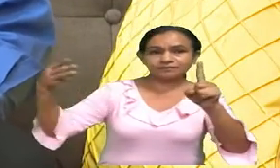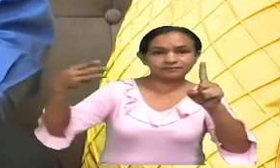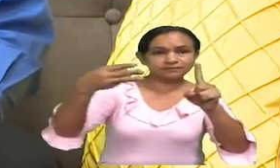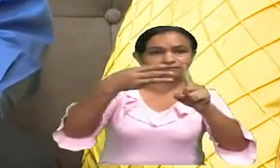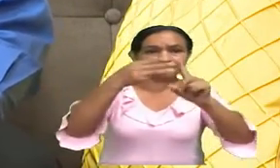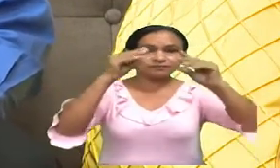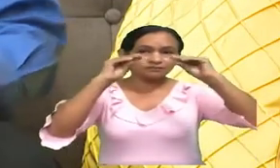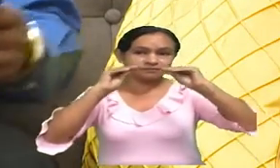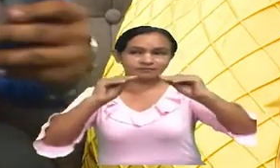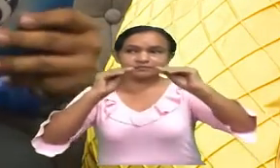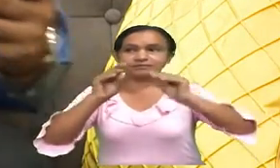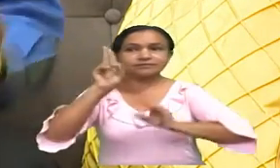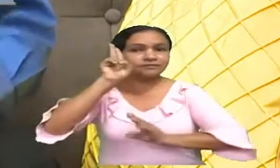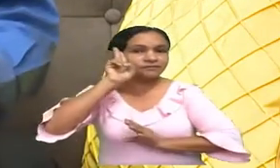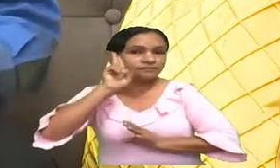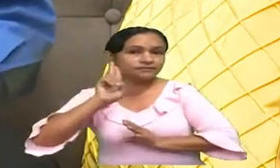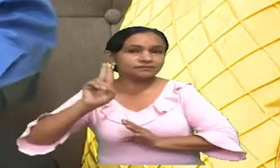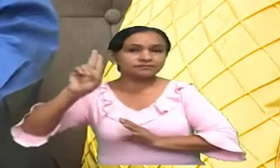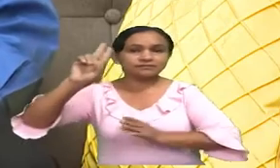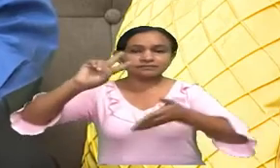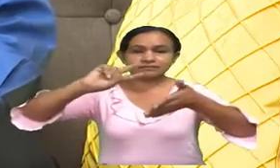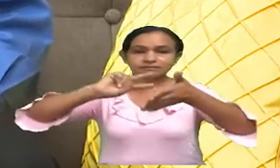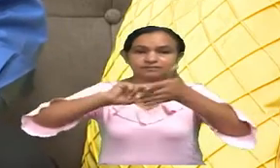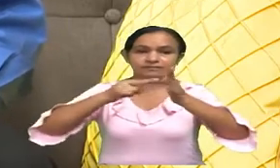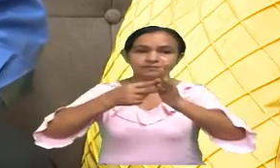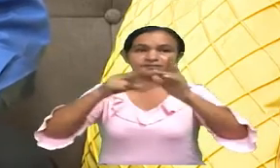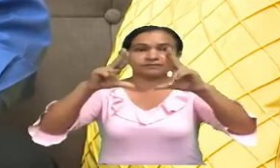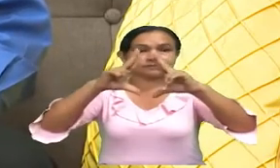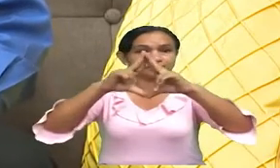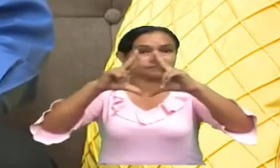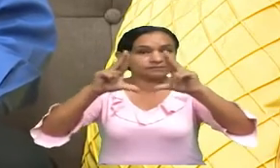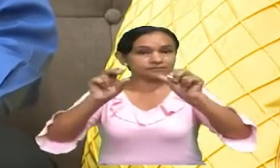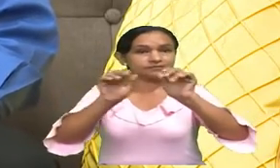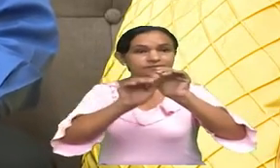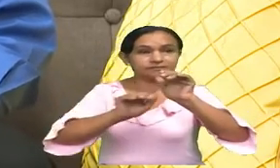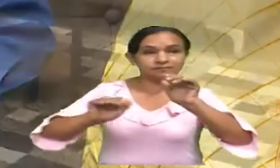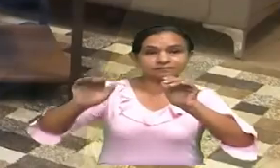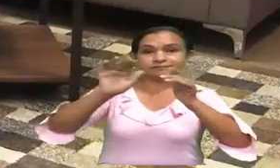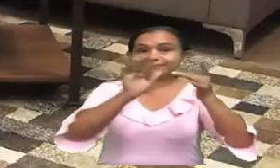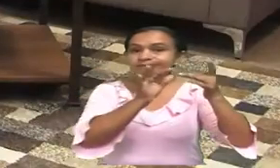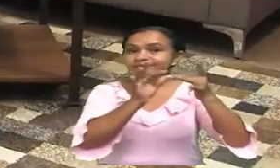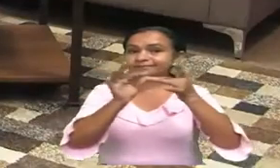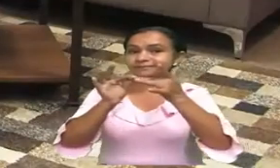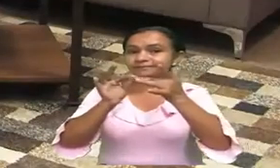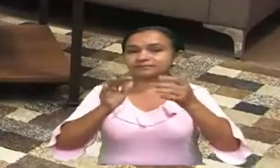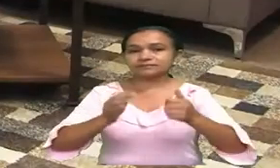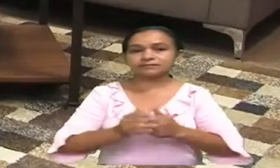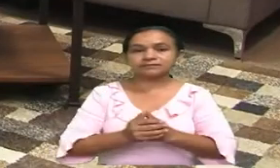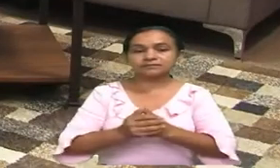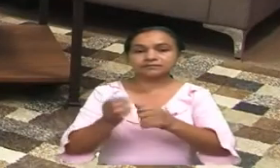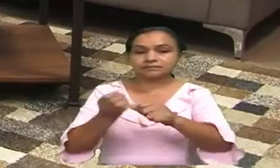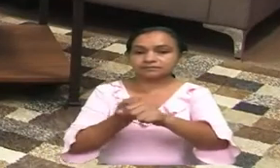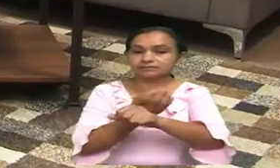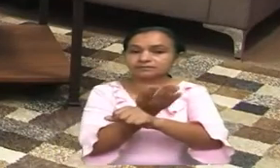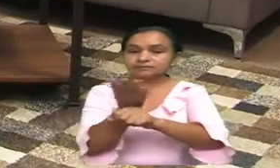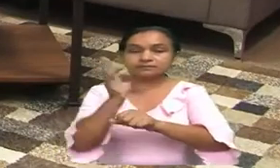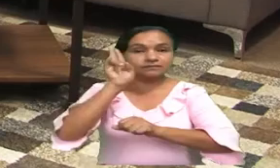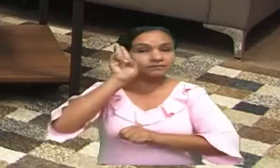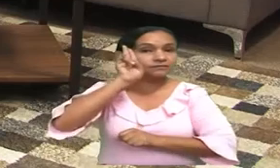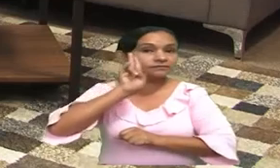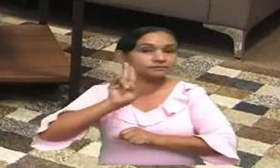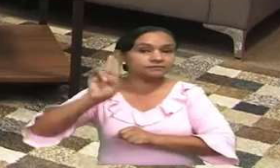educación superior se refiere y lo que significa que nuestro país haya sido sede de tan magno evento. Sí, el Consejo Superior